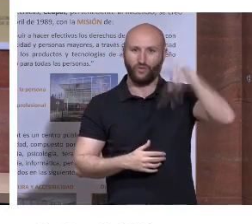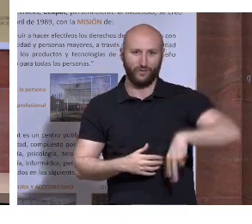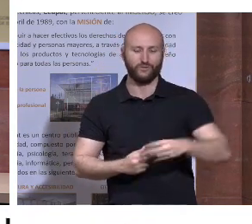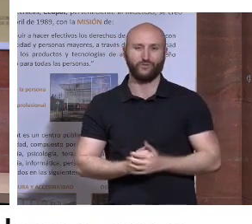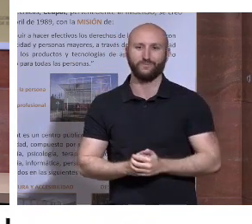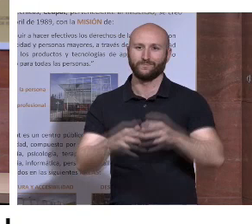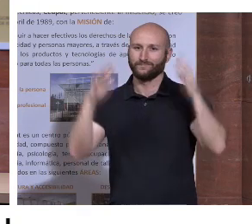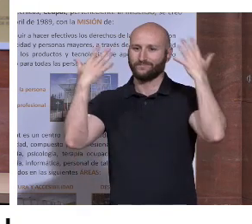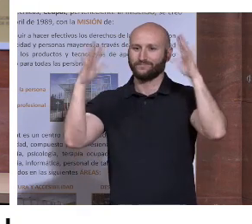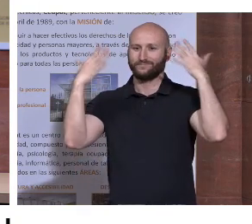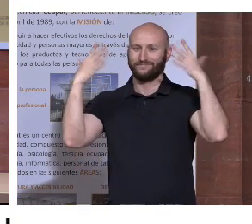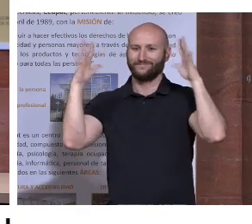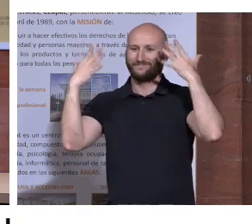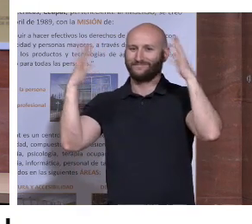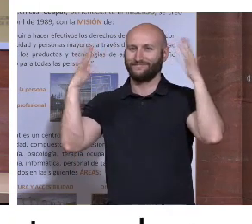intérpretes.